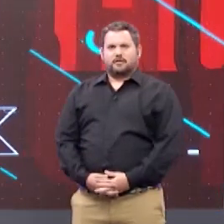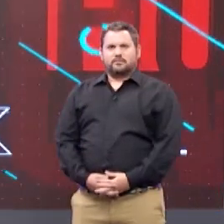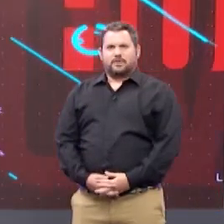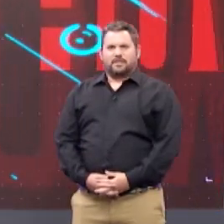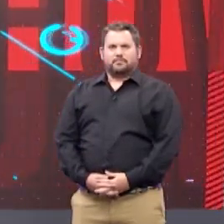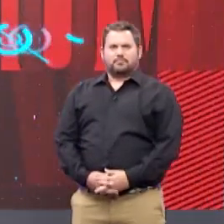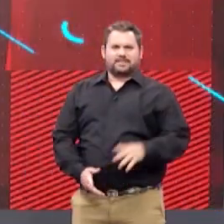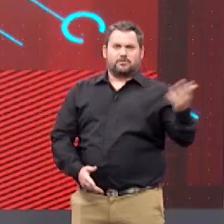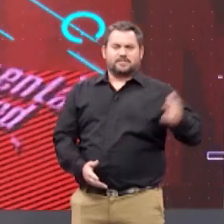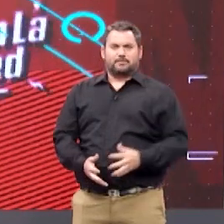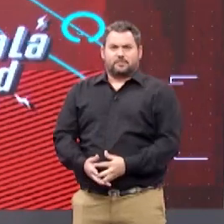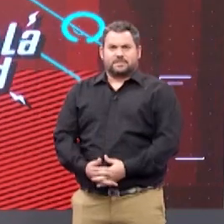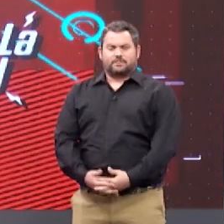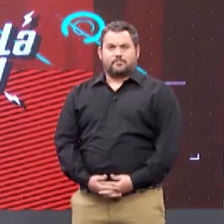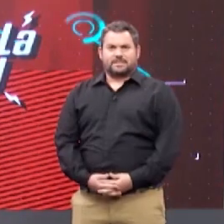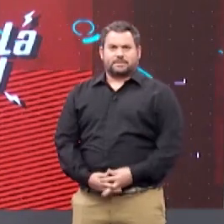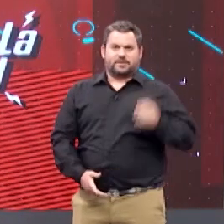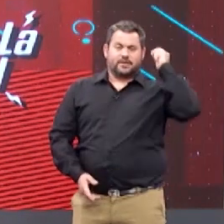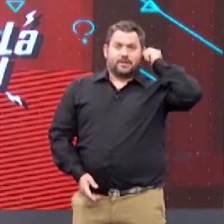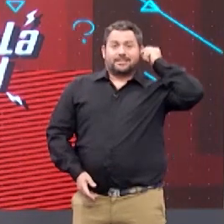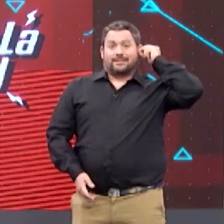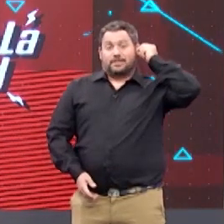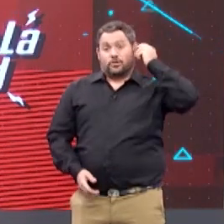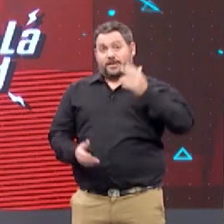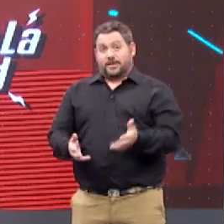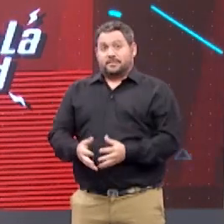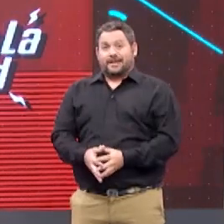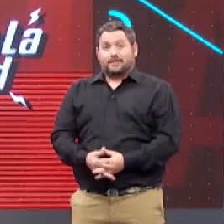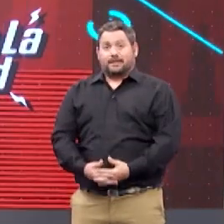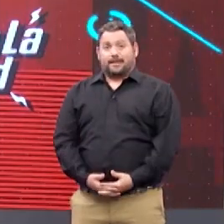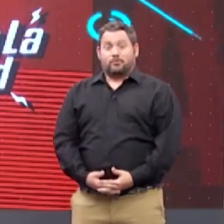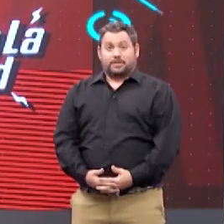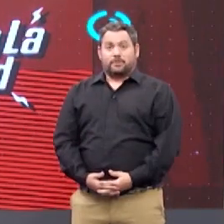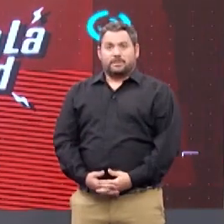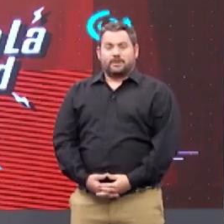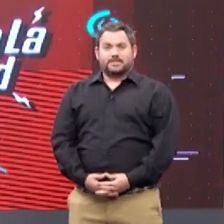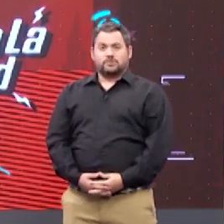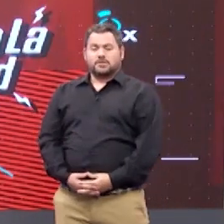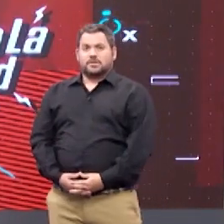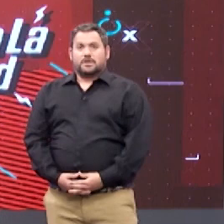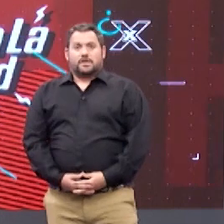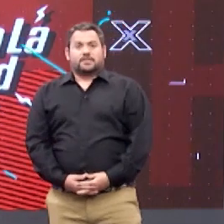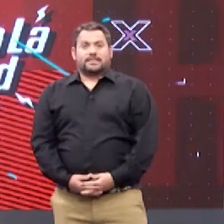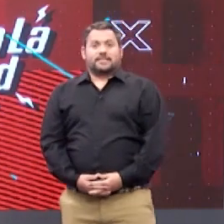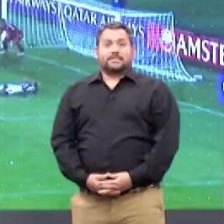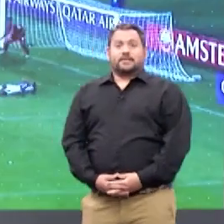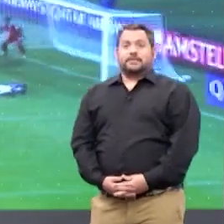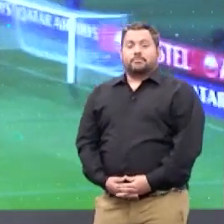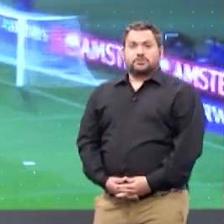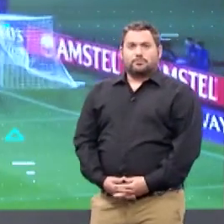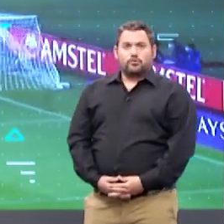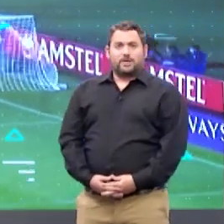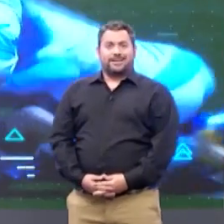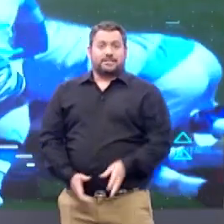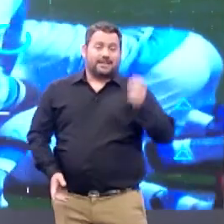Sí, más de pasado el fin de semana, pero el fin de semana me parece que me terminó de darle la respuesta a lo que venía pensando. Este Talleres